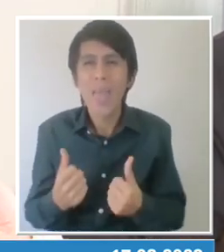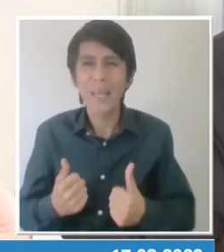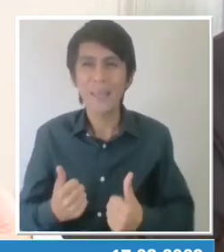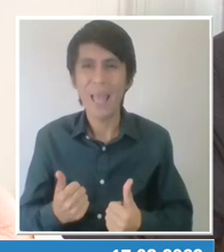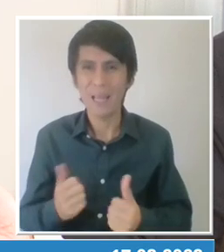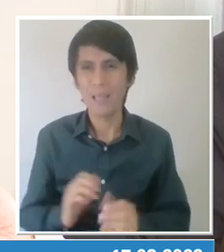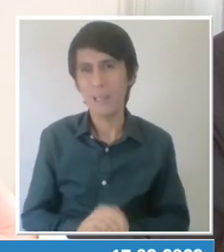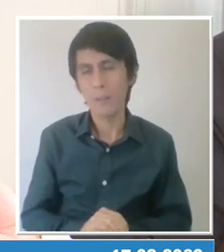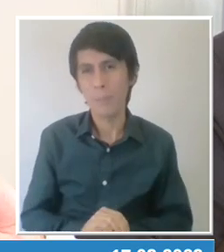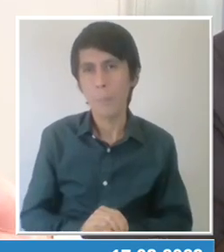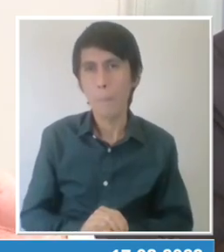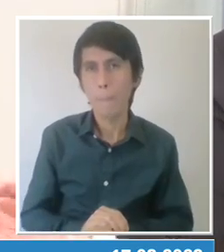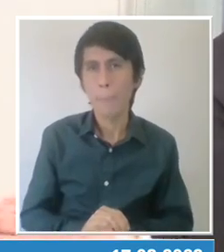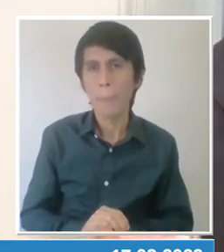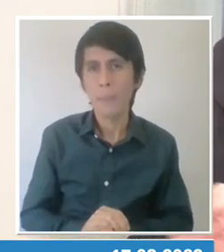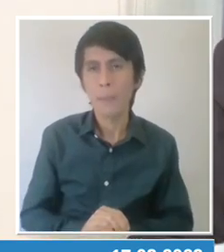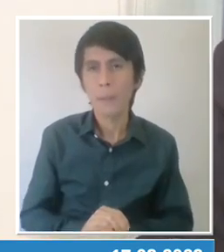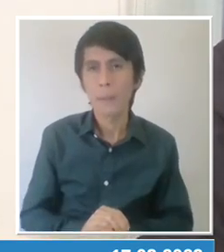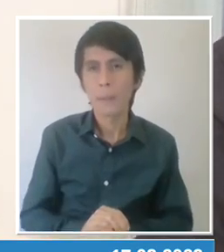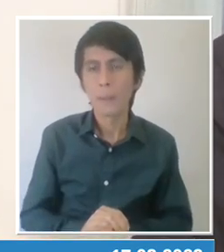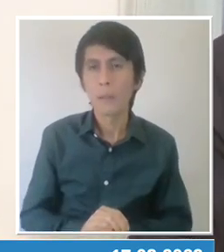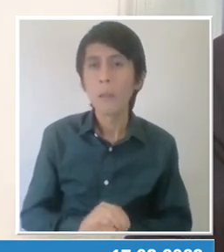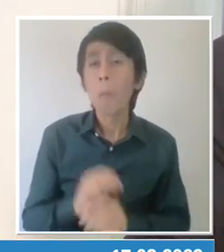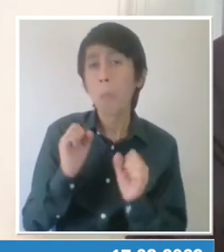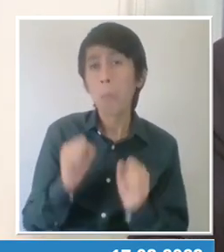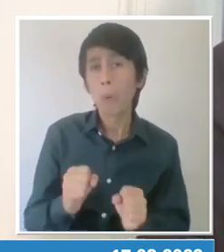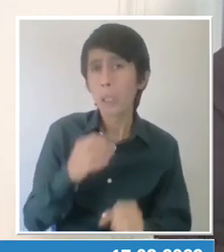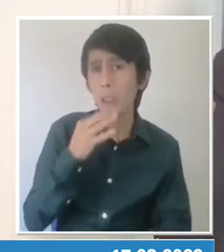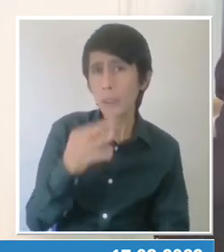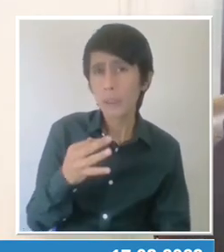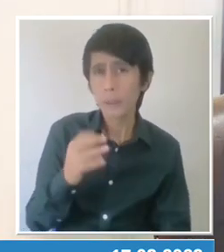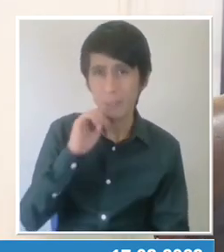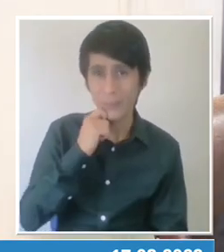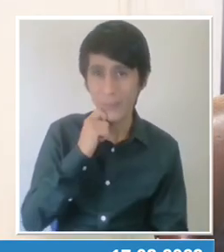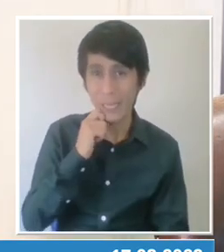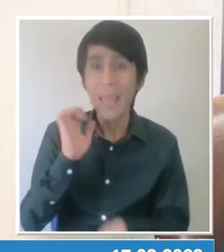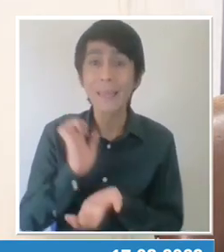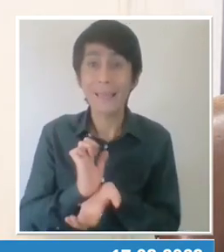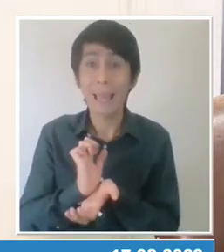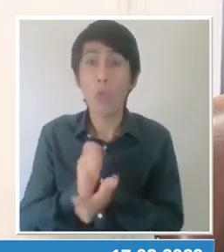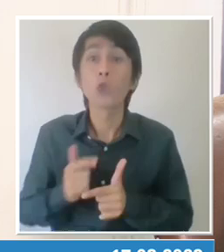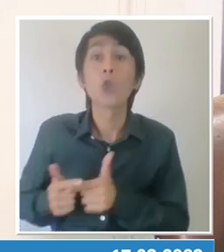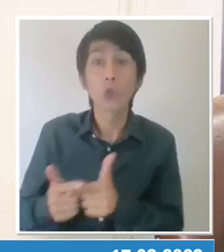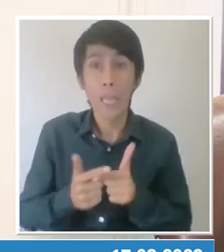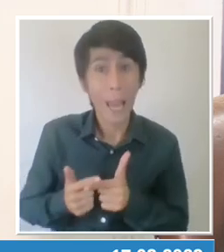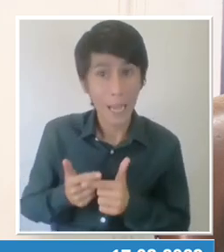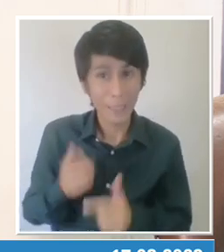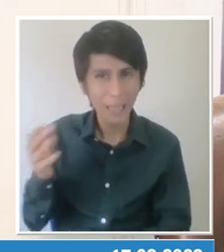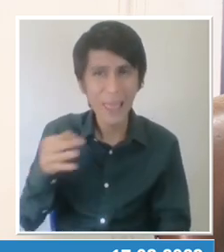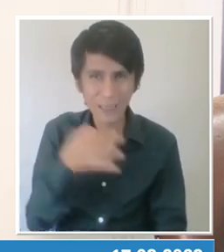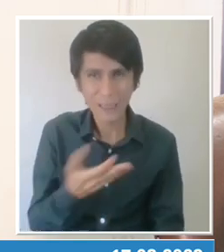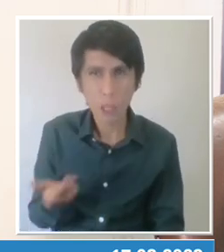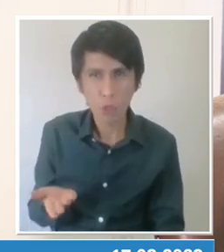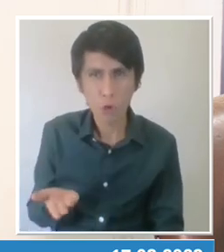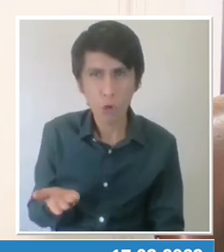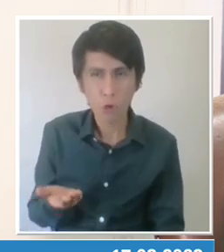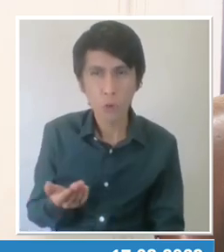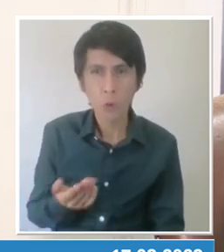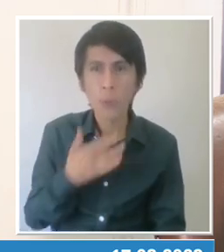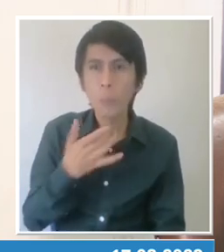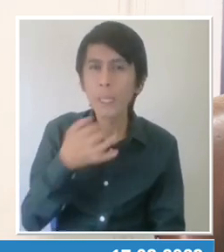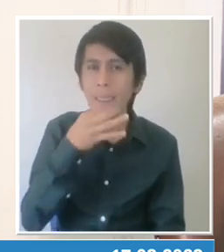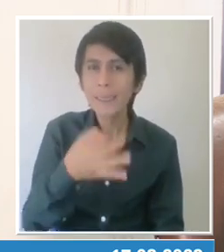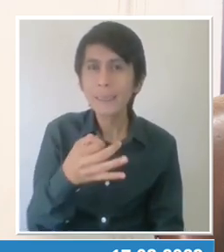decir, usted está aludiendo en el fondo al estado social, porque está subrayando la necesidad de atender